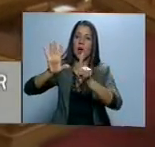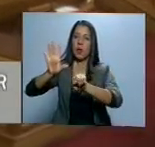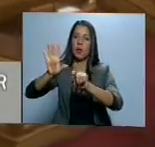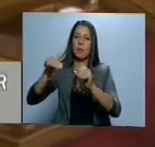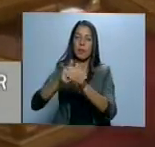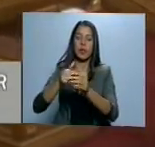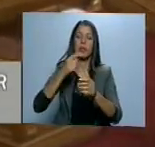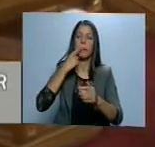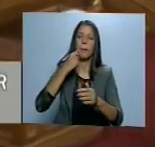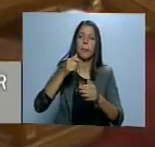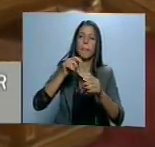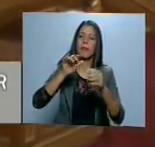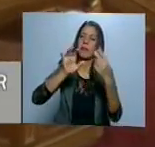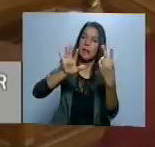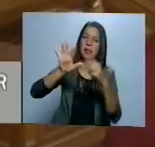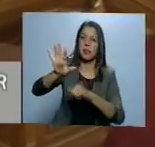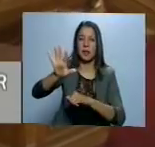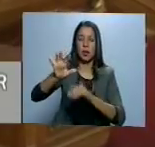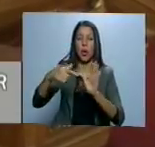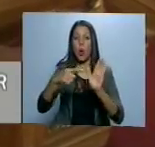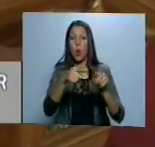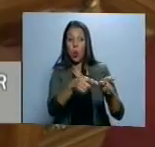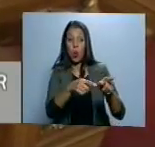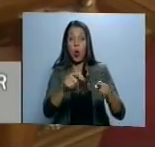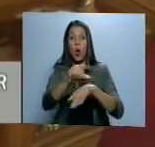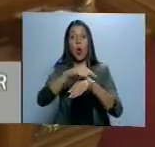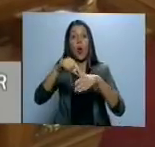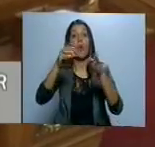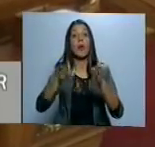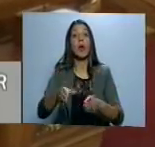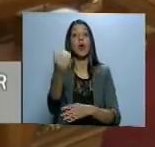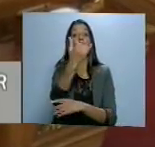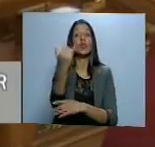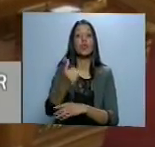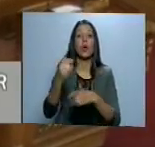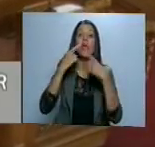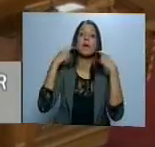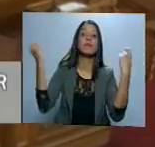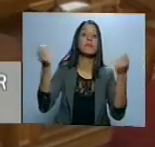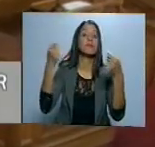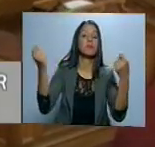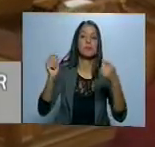9.761.075, como el gobernador del estado Zulia.